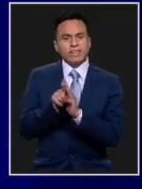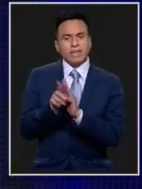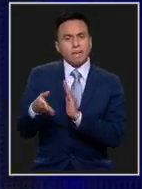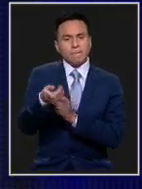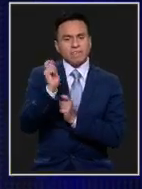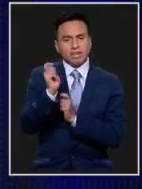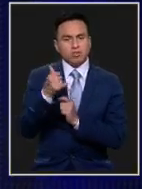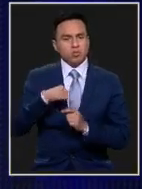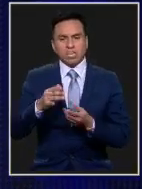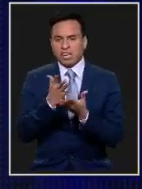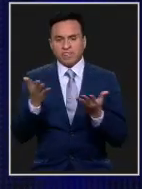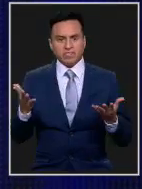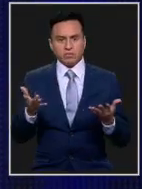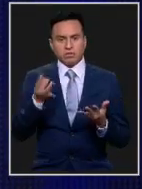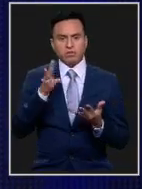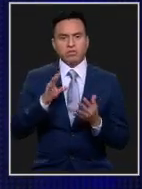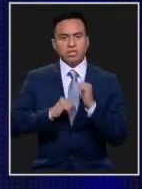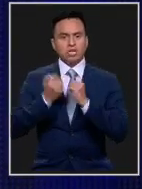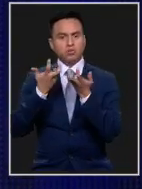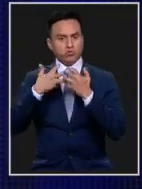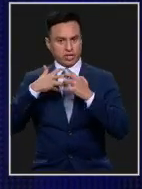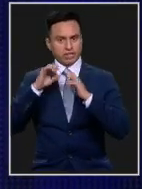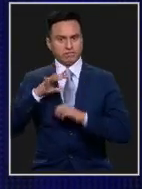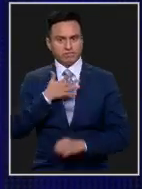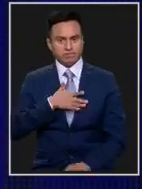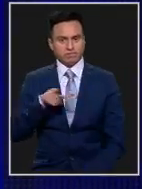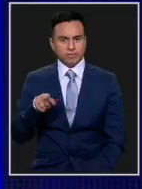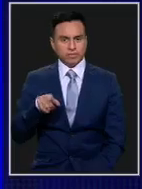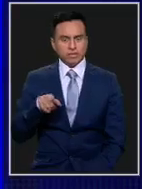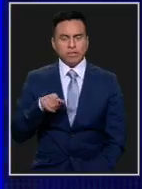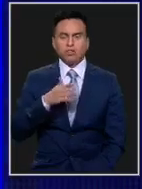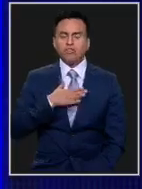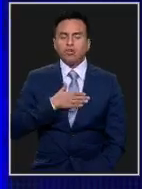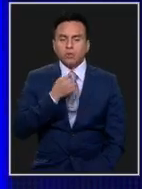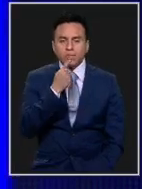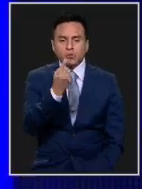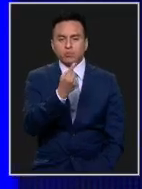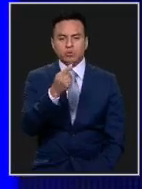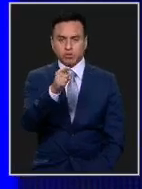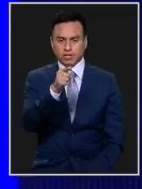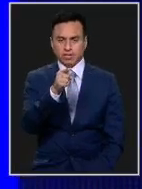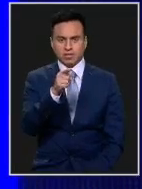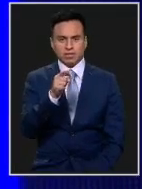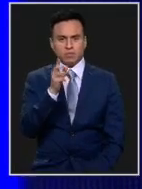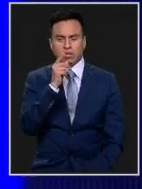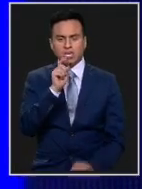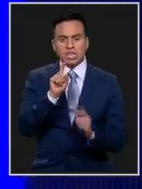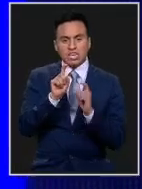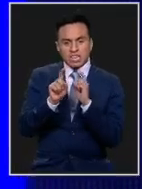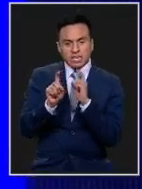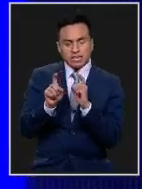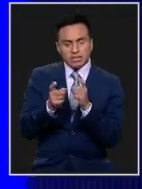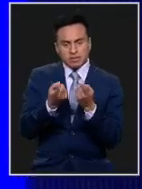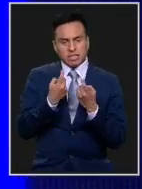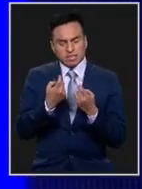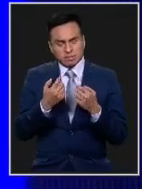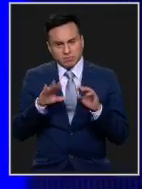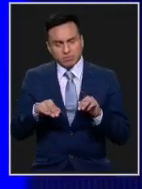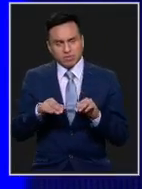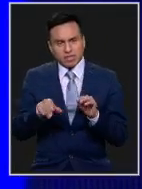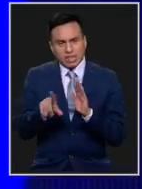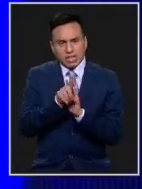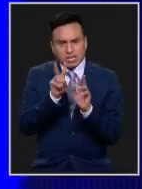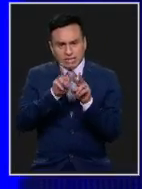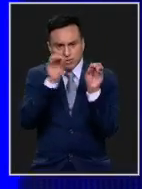parece que no le gusta a nadie que no sea solamente los industriales y yo le pregunto a usted si no hay alguna autocrítica en Cómo se ha dado esa